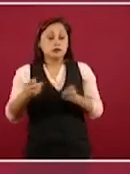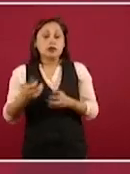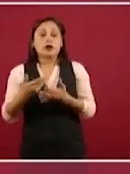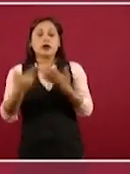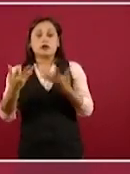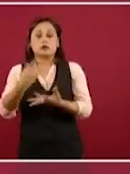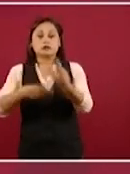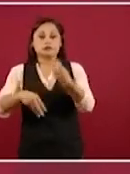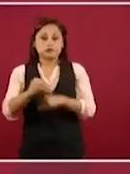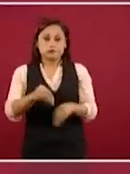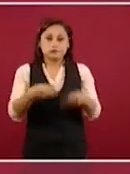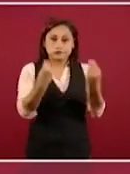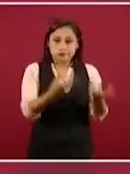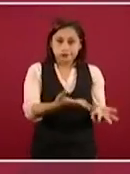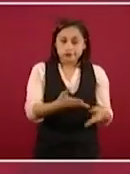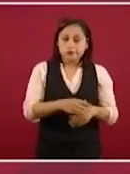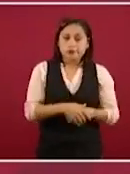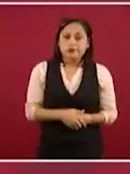los fondos